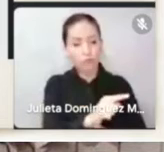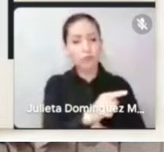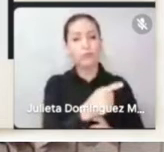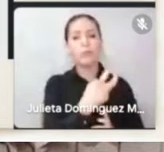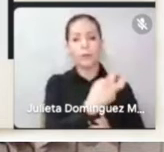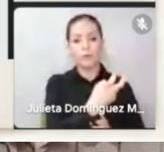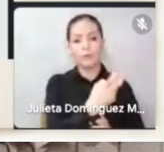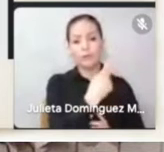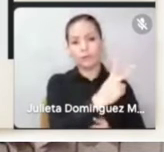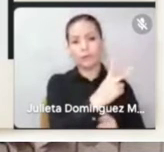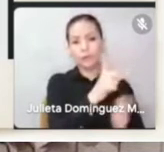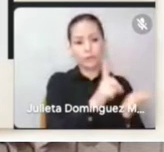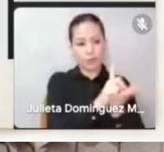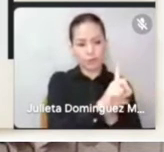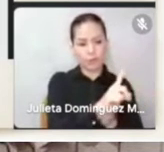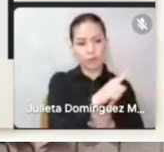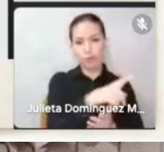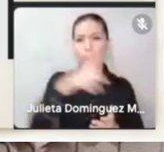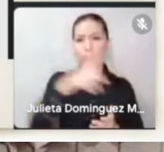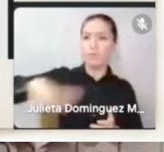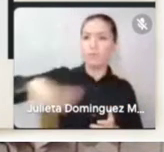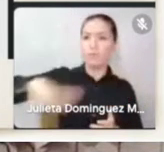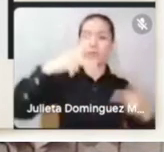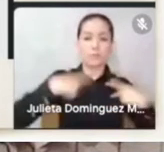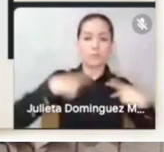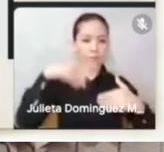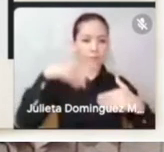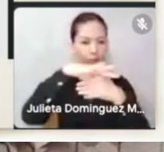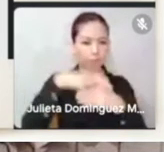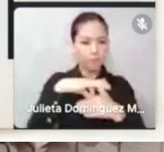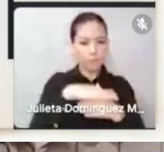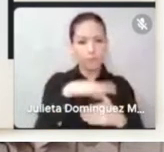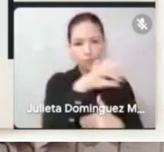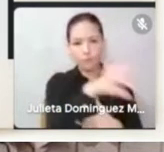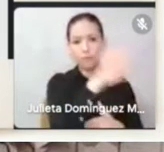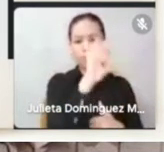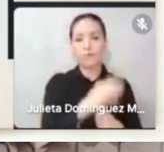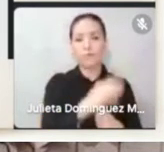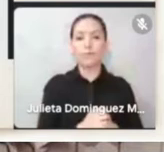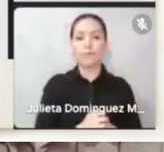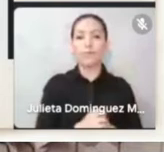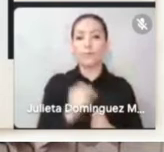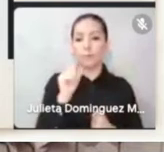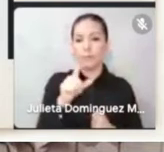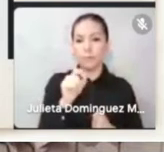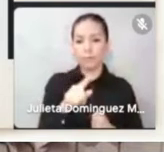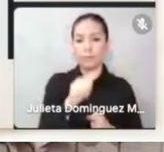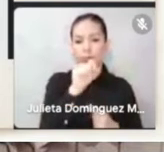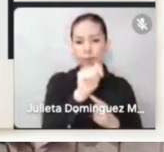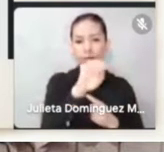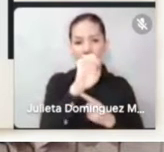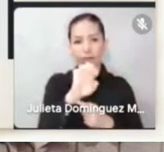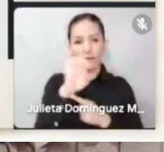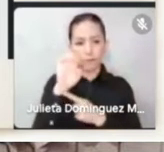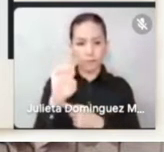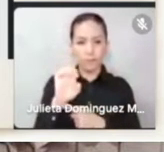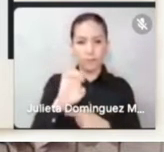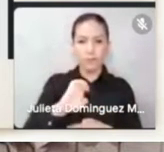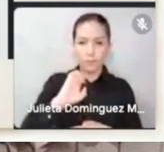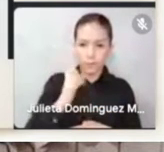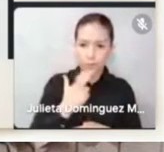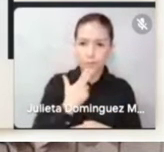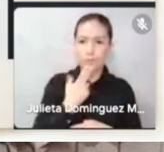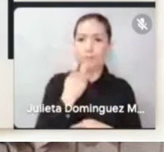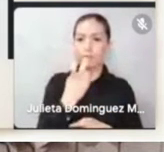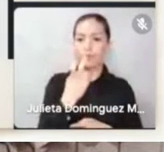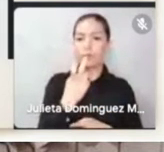del derecho de ser votada. Criterio similar fue sostenido por el Pleno del Tribunal Estatal Electoral de Chihuahua al